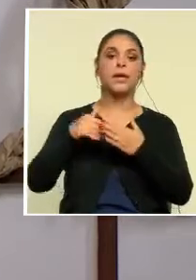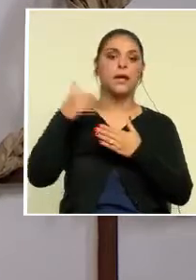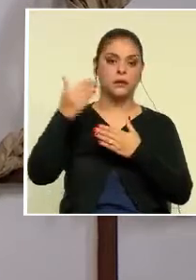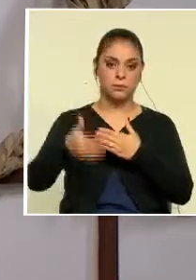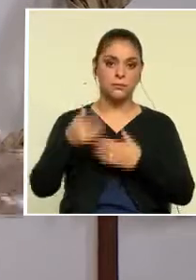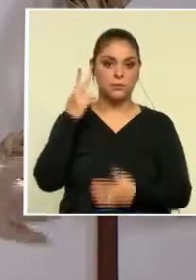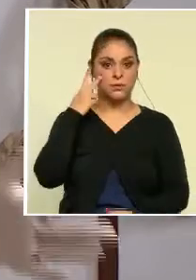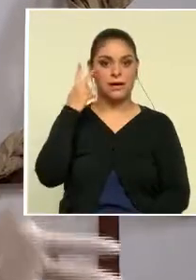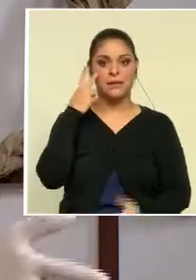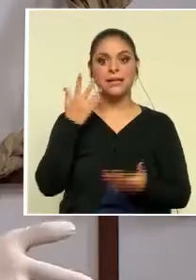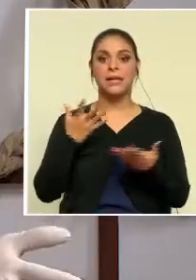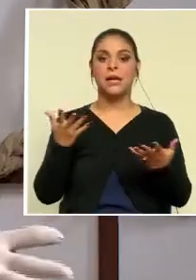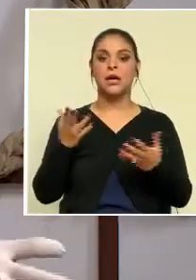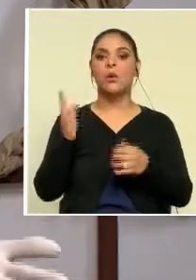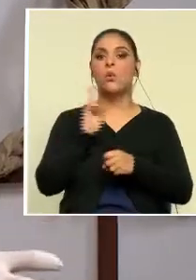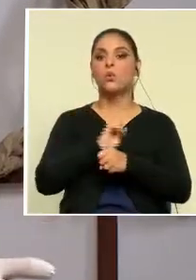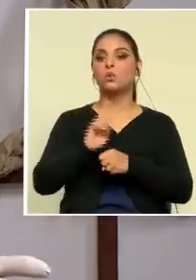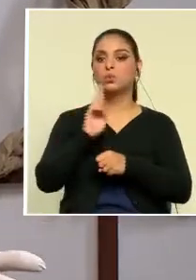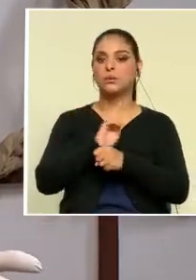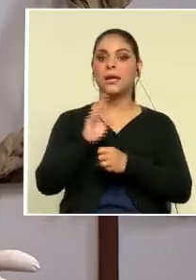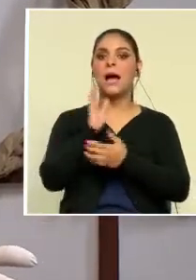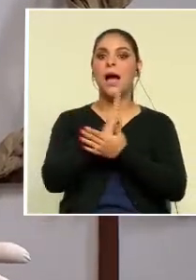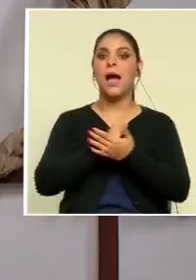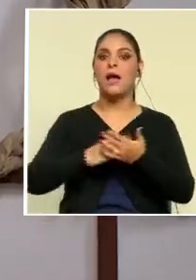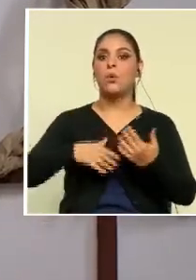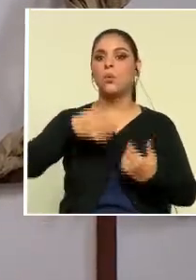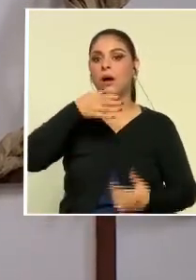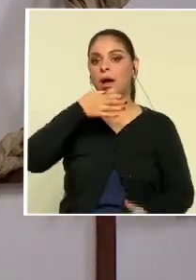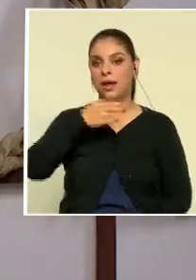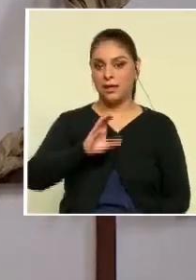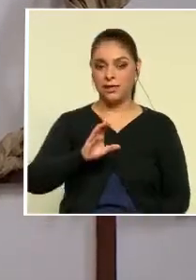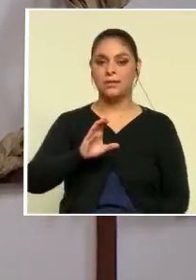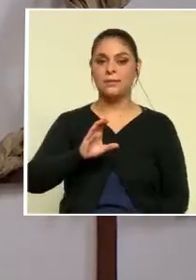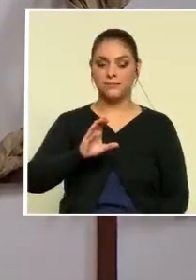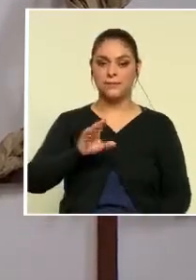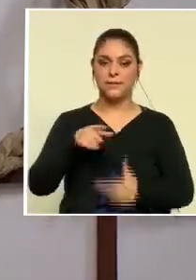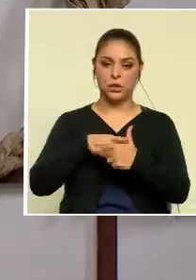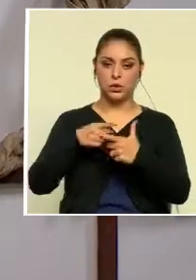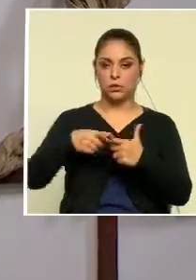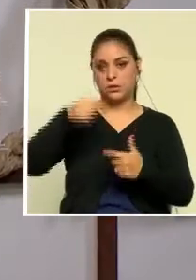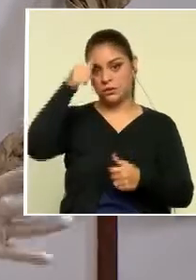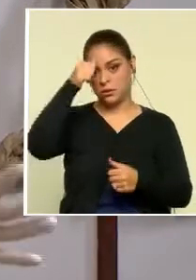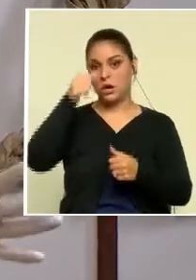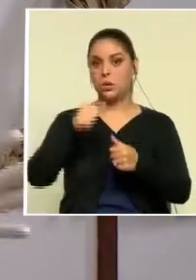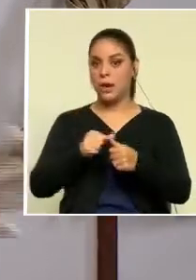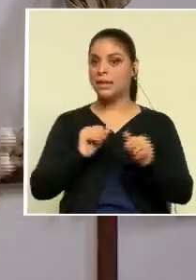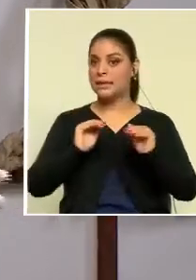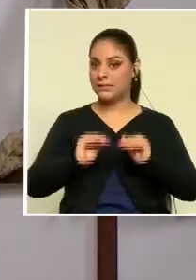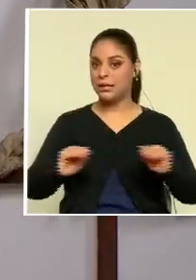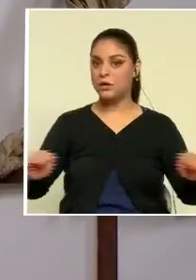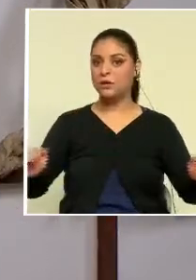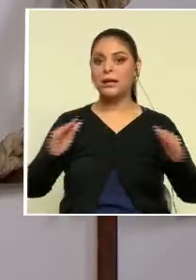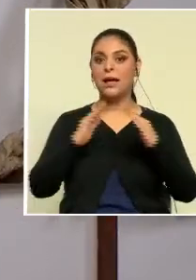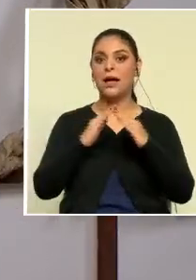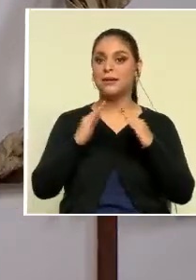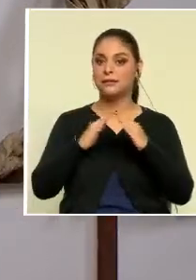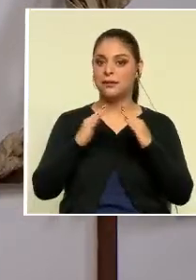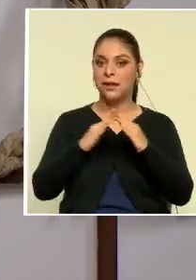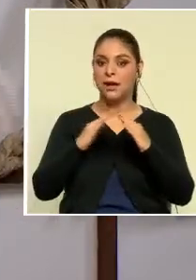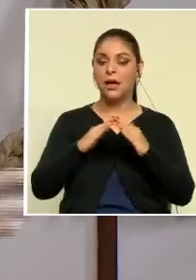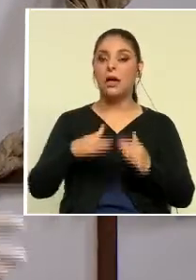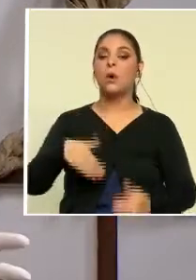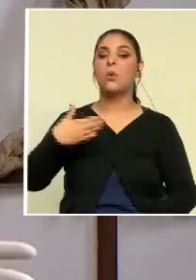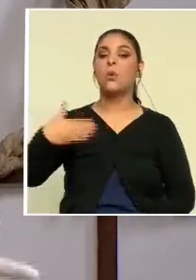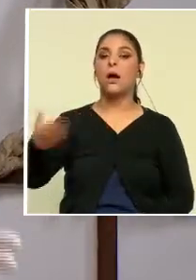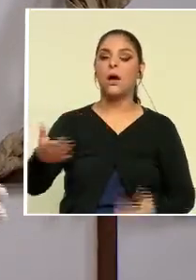en donde vamos a utilizar algo que esté caliente entonces recordemos niños y niñas allá en casa cuando